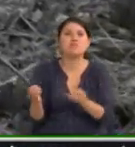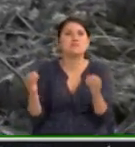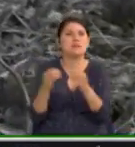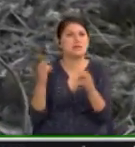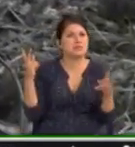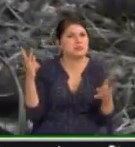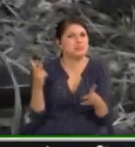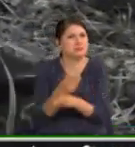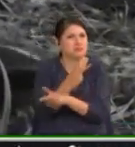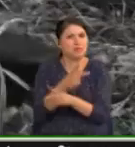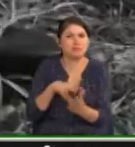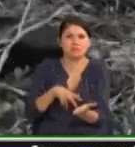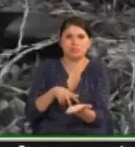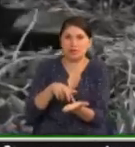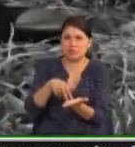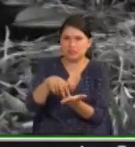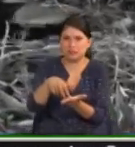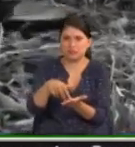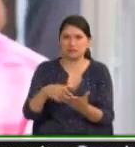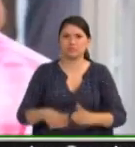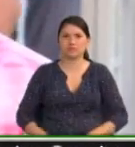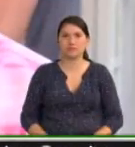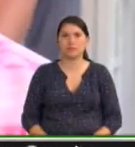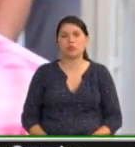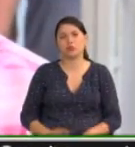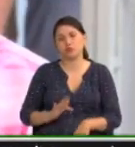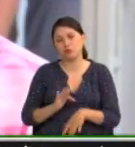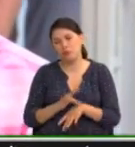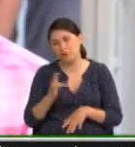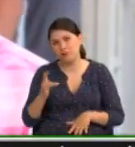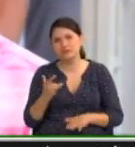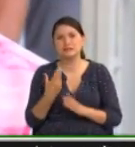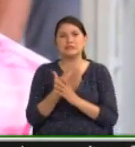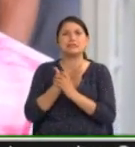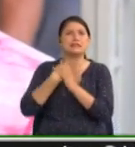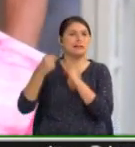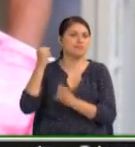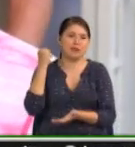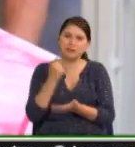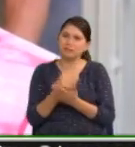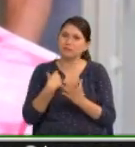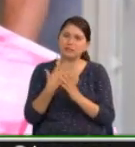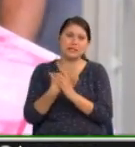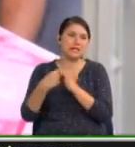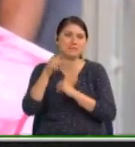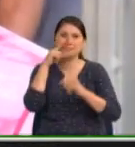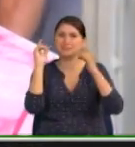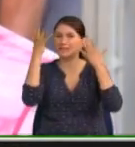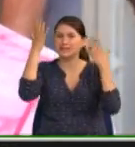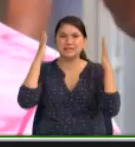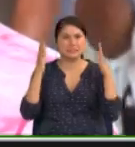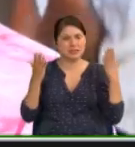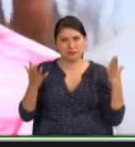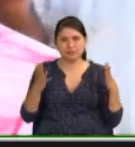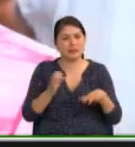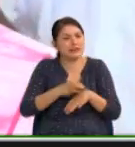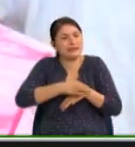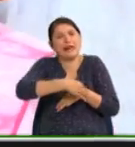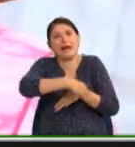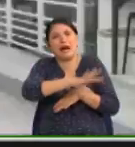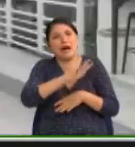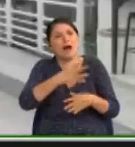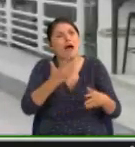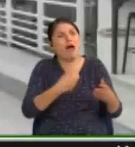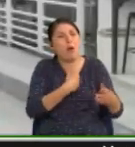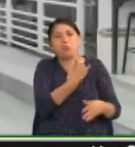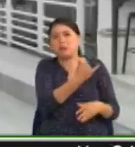más peligrosos al caminar. Pues tocaba que salir de obligado de las veredas y dejar lo que uno